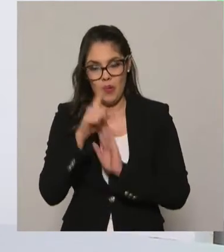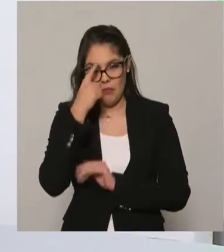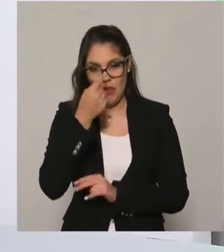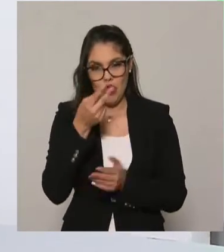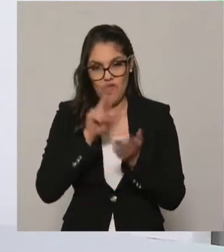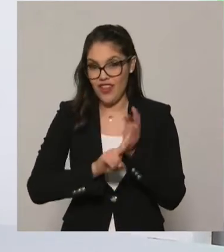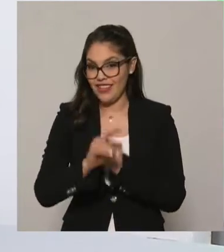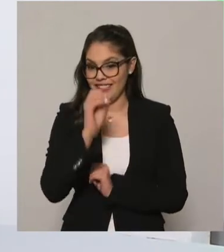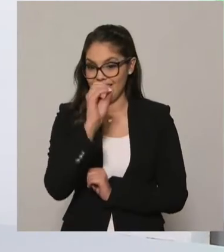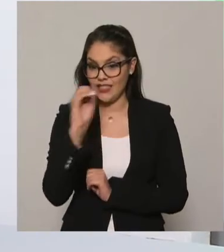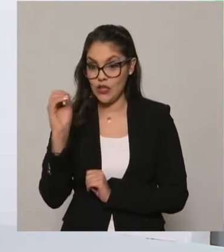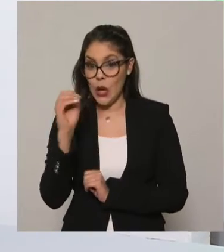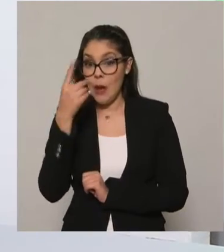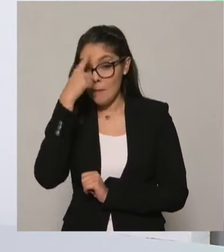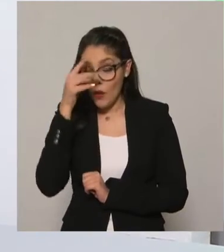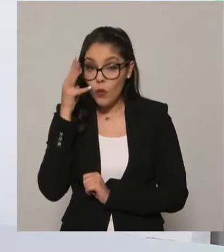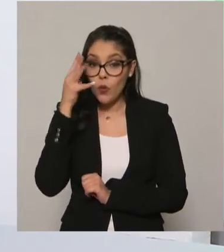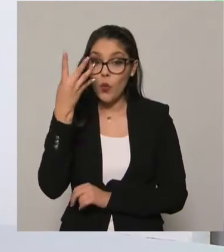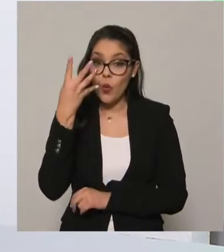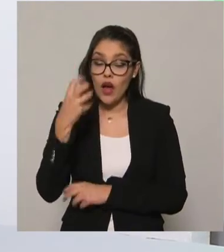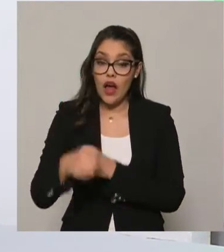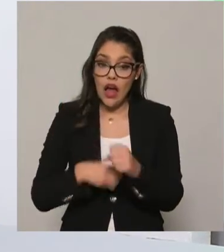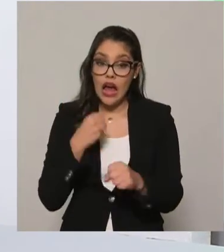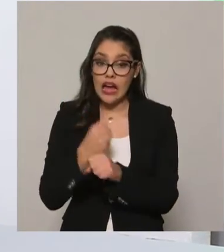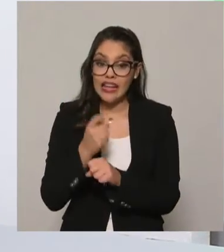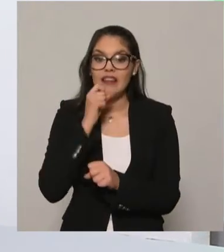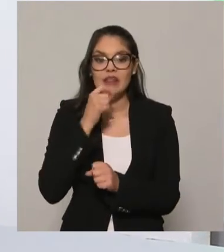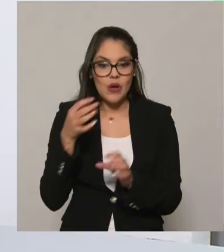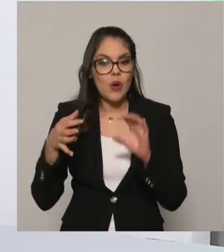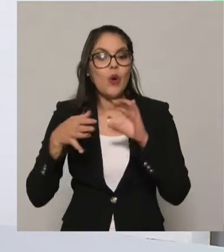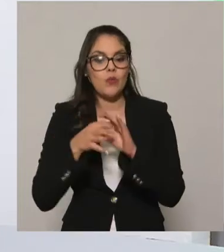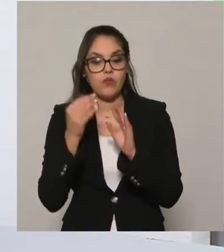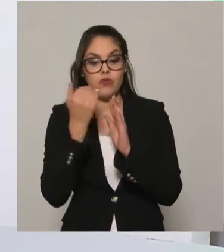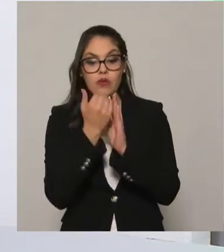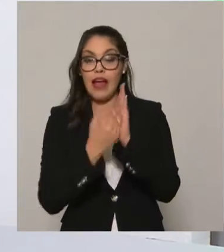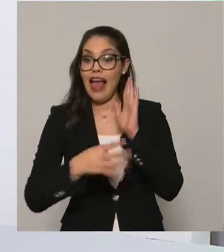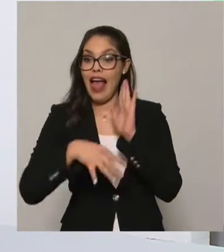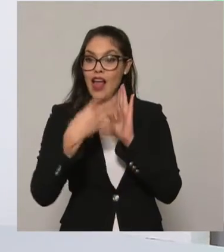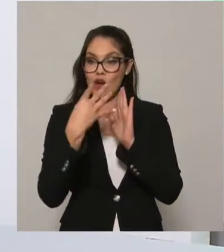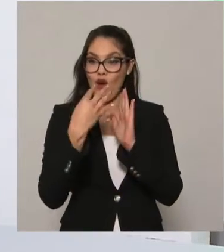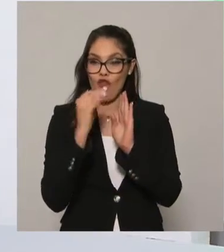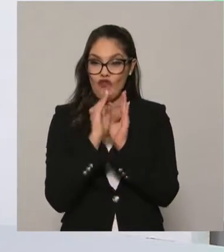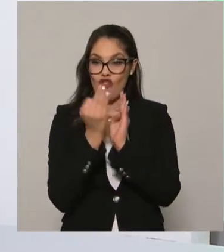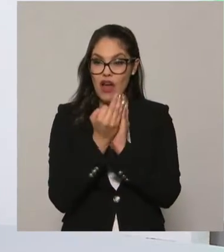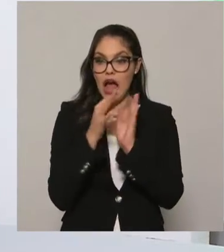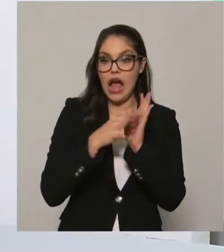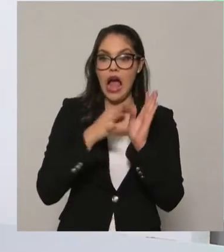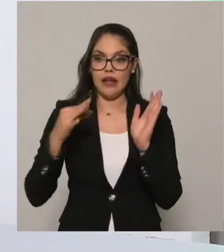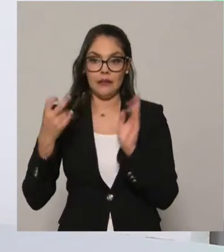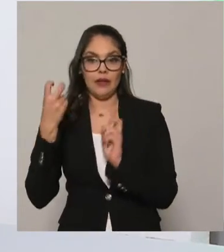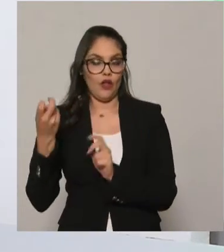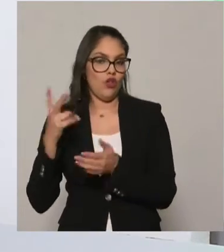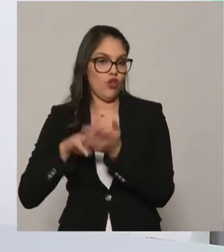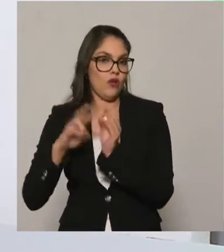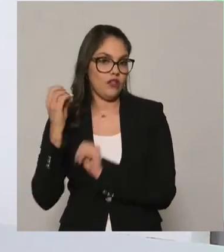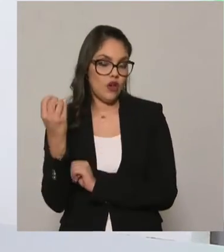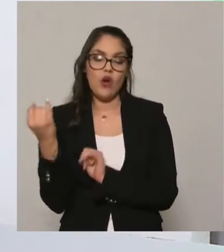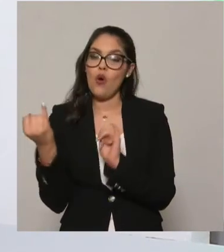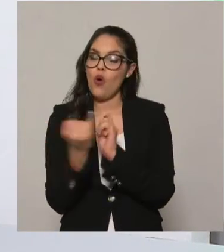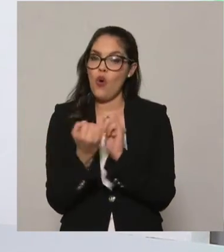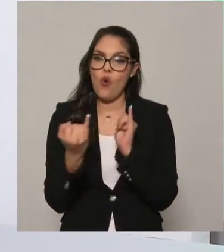años es justamente una de las 14 medidas que se tomarán. Otra que también será importante tiene que ver con la